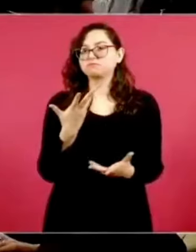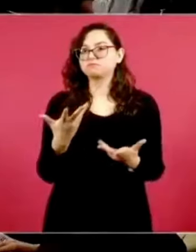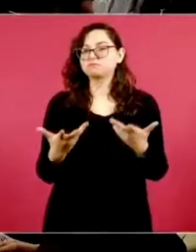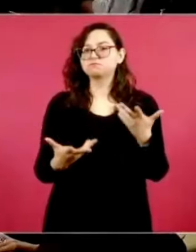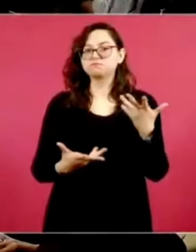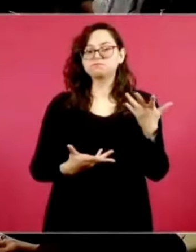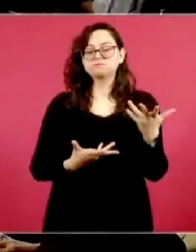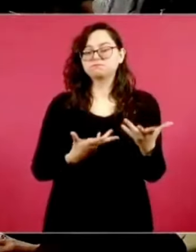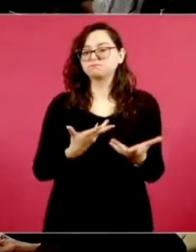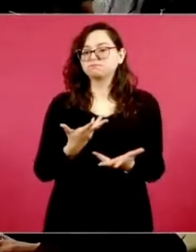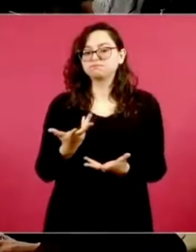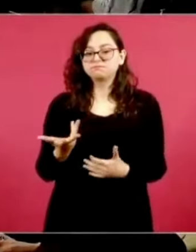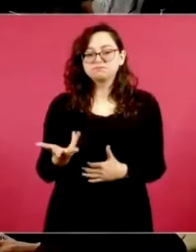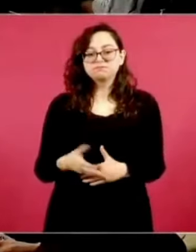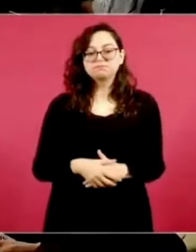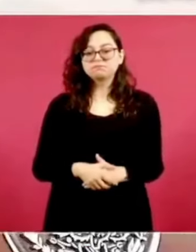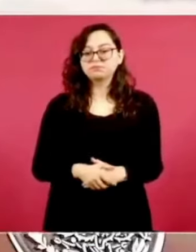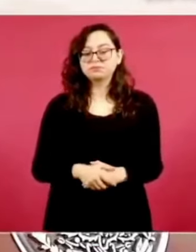pues,